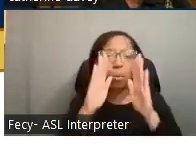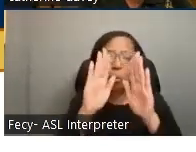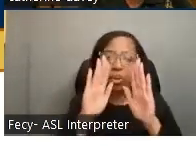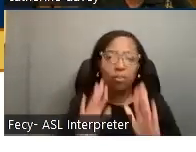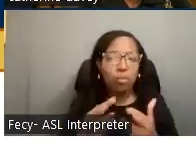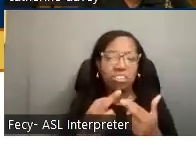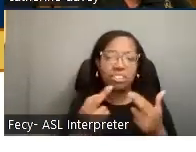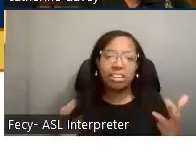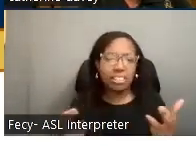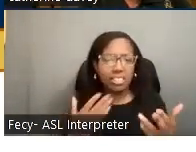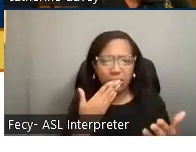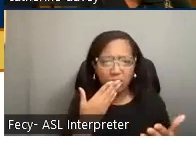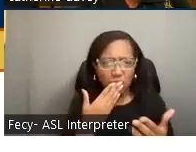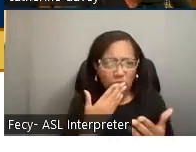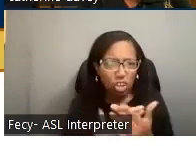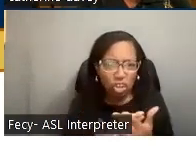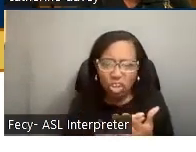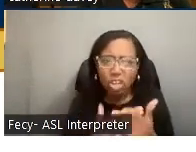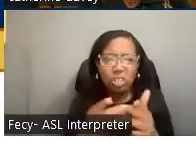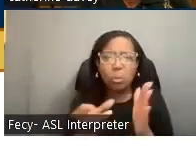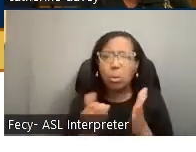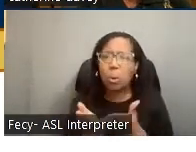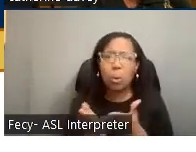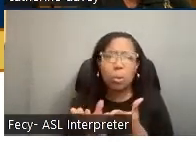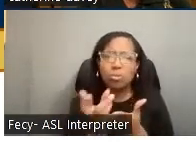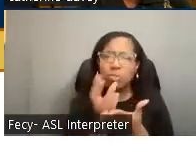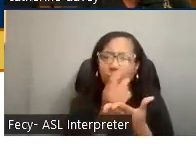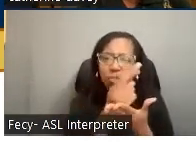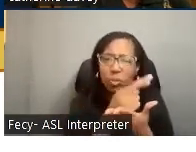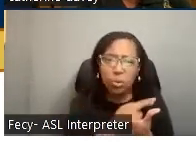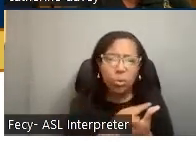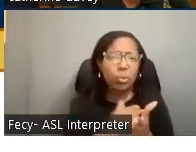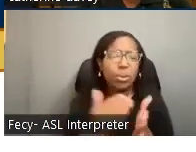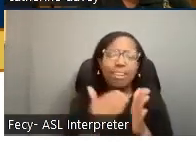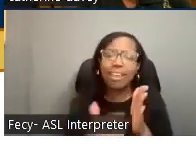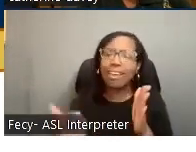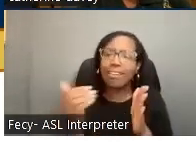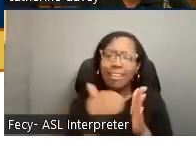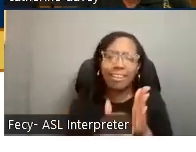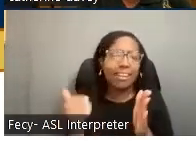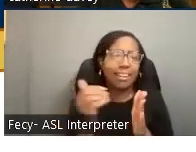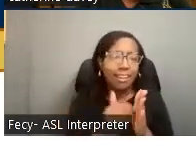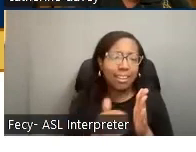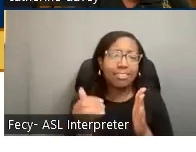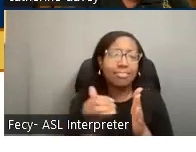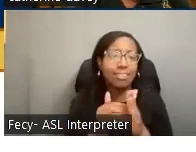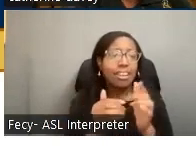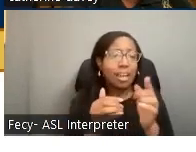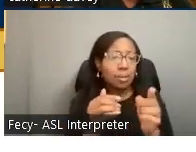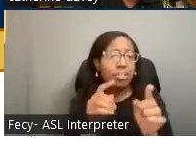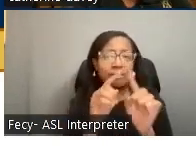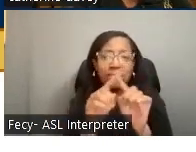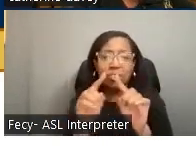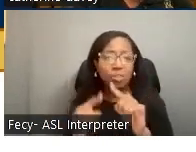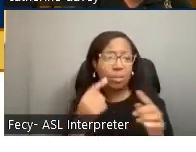Les hemos dado aquí excelentes recursos, úsenlos. Si tienen preguntas, frecuentemente los diferentes circuitos también